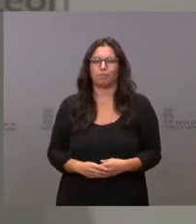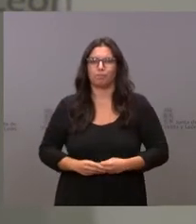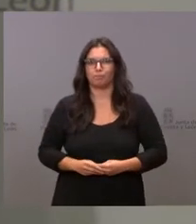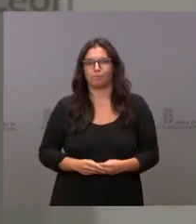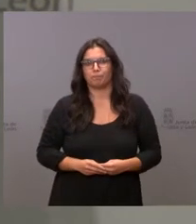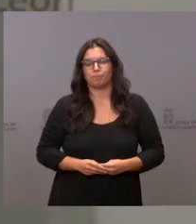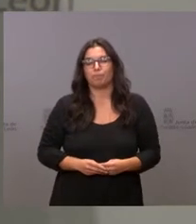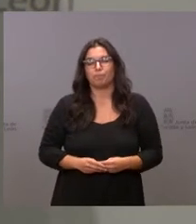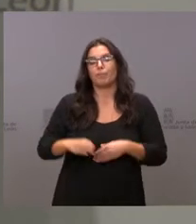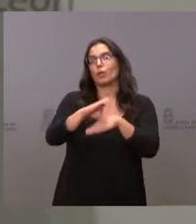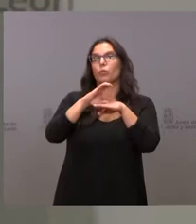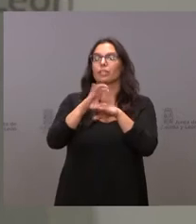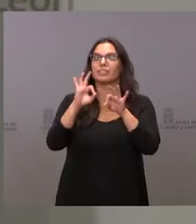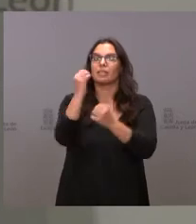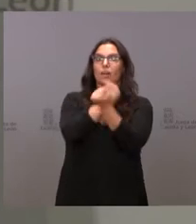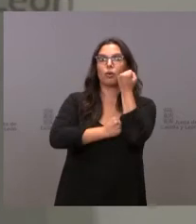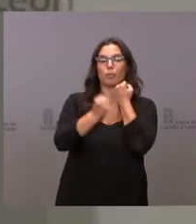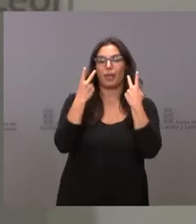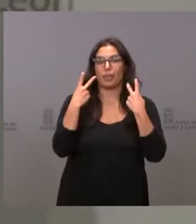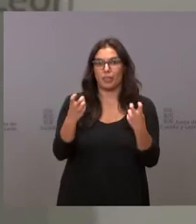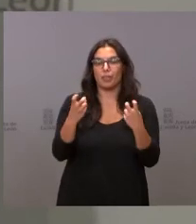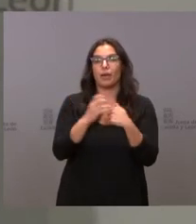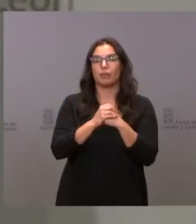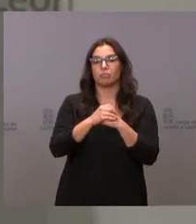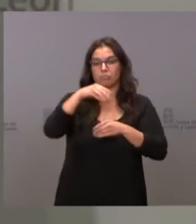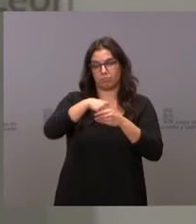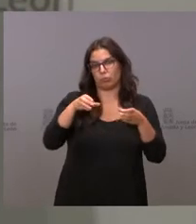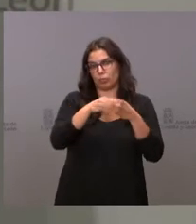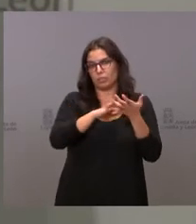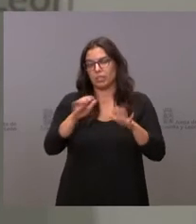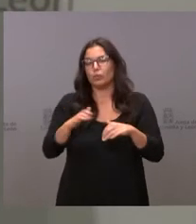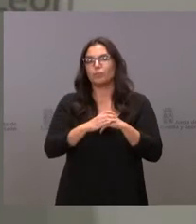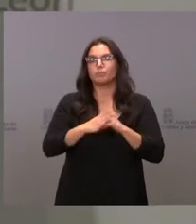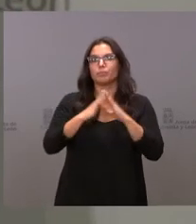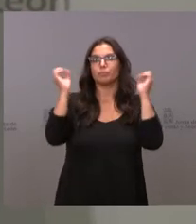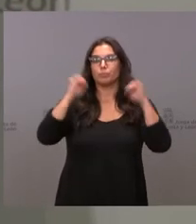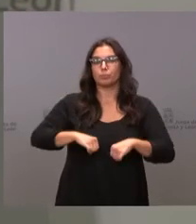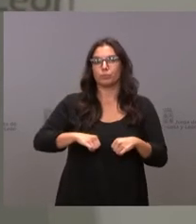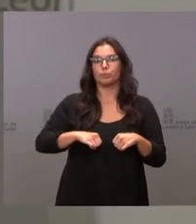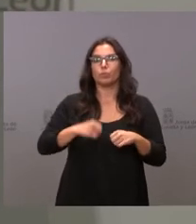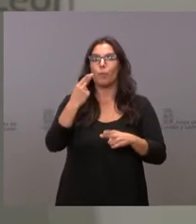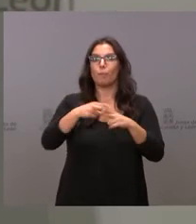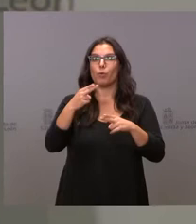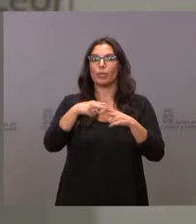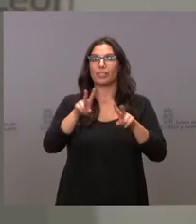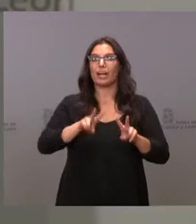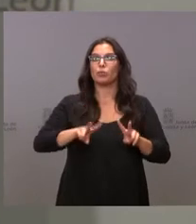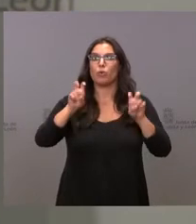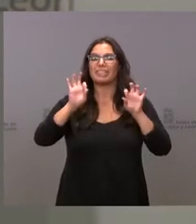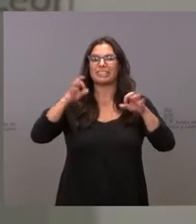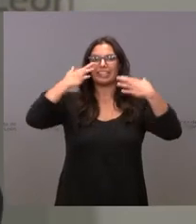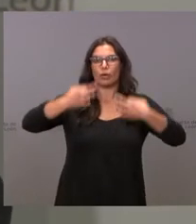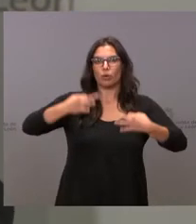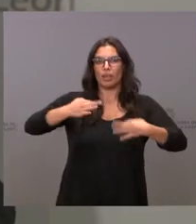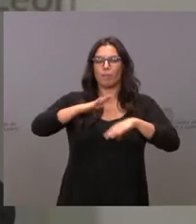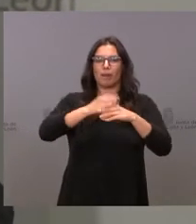La Consejería de Economía y Hacienda, la Junta de Castilla y León, aprueba una nueva política de seguridad, de la información